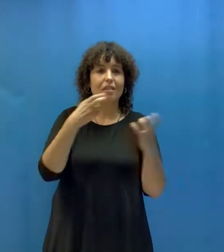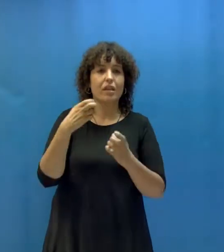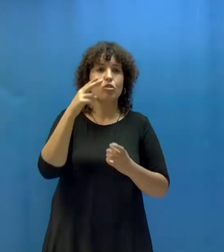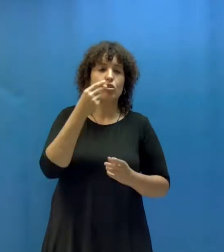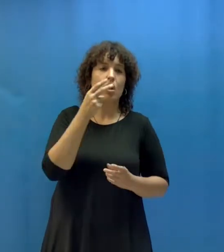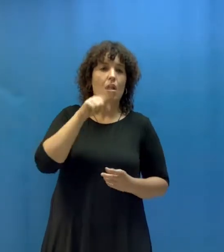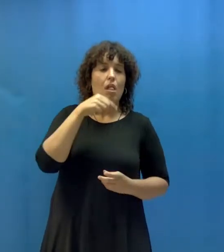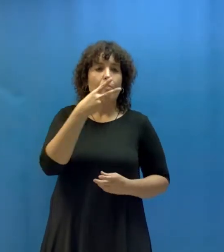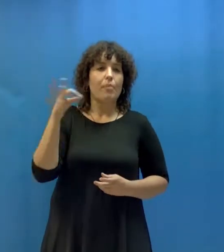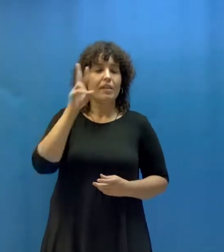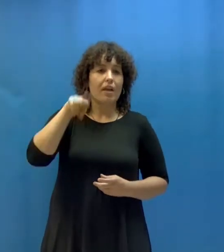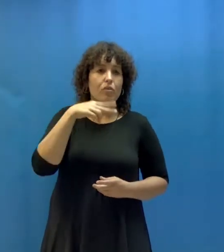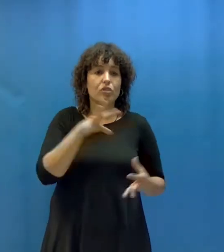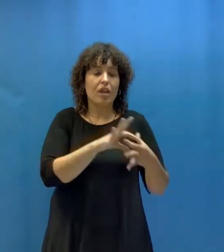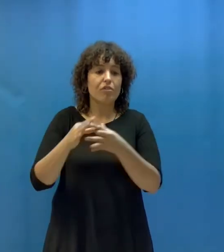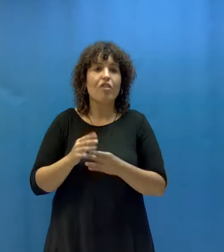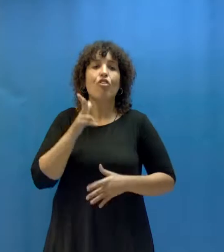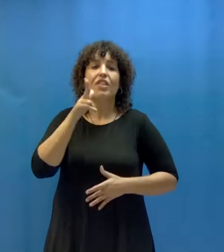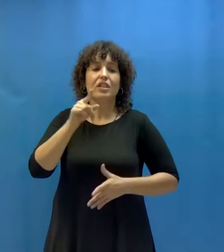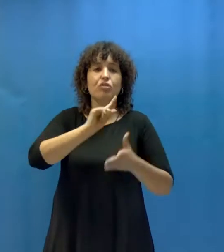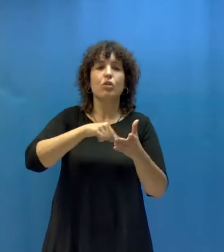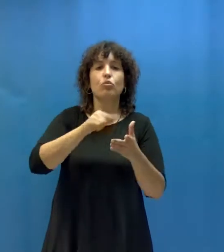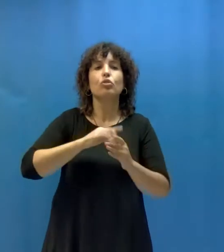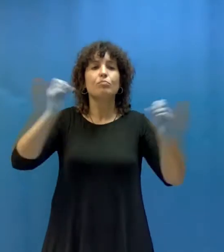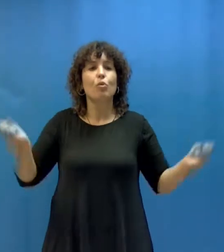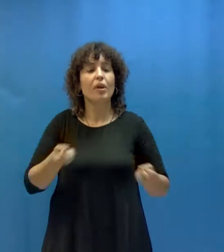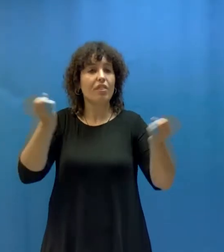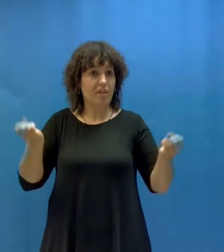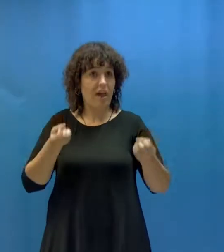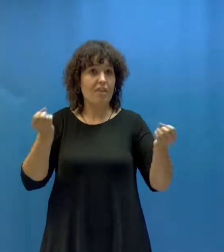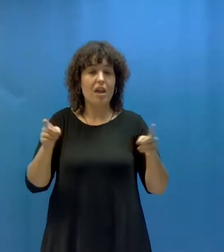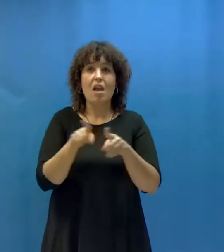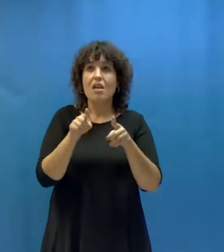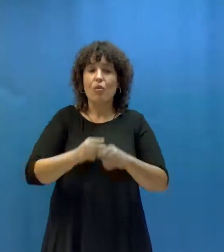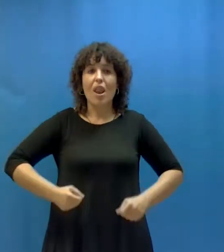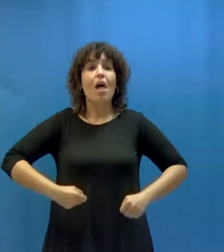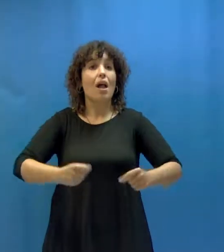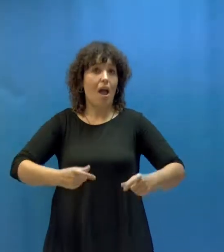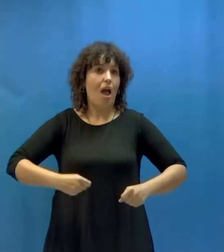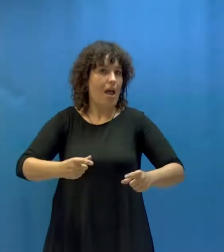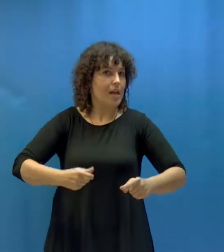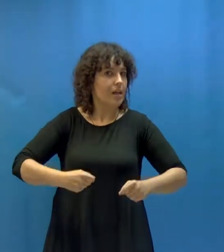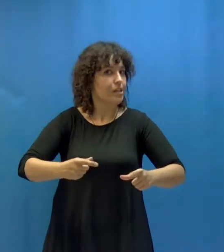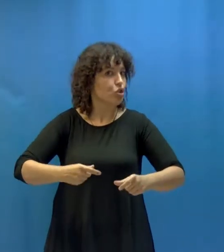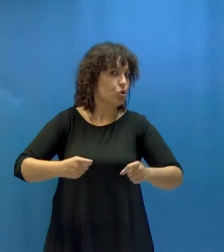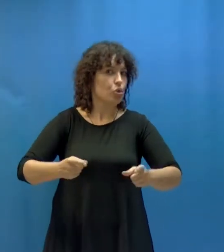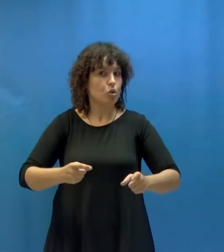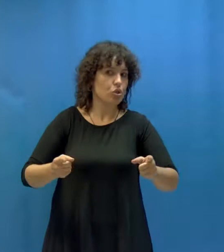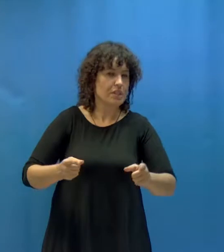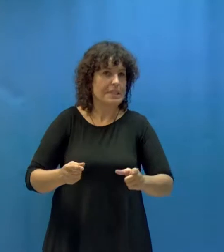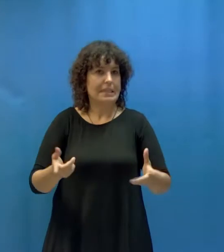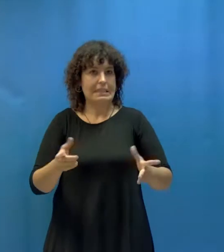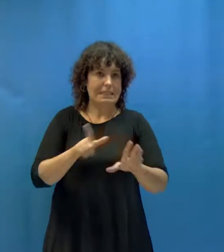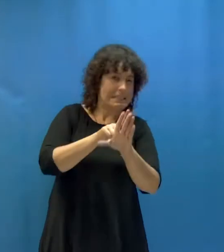derechos de autor e inserciones publicitarias, tiene, por ser gastos indebidamente adquiridos, informe